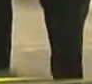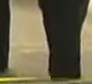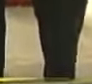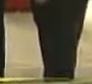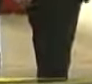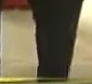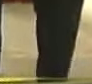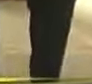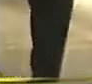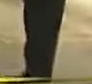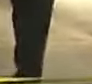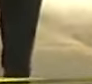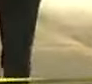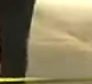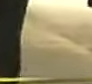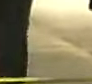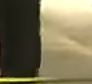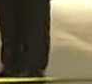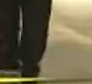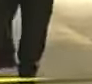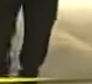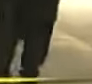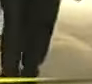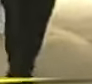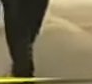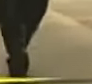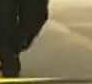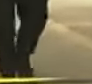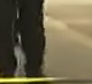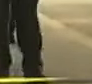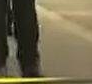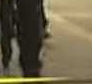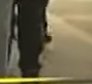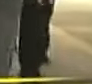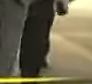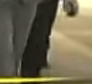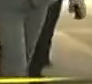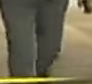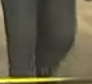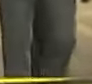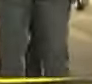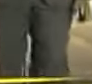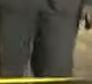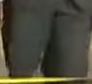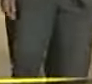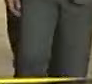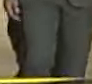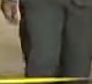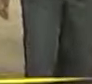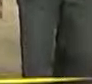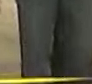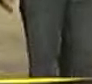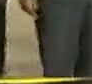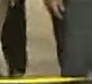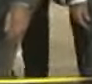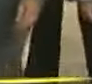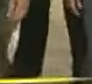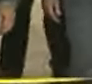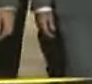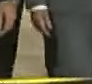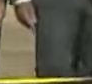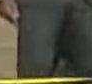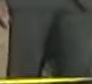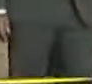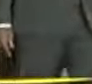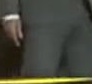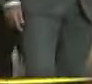siguiente: reitero el reconocimiento especial, sincero, justo y necesario al Consejo Nacional Electoral, a todos sus funcionarios y miembros de mesa,